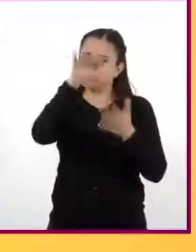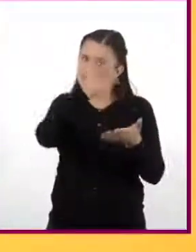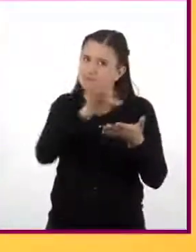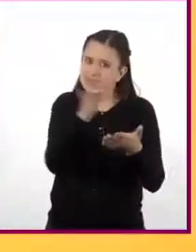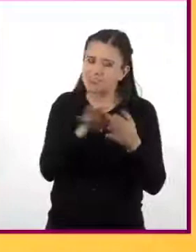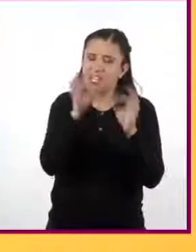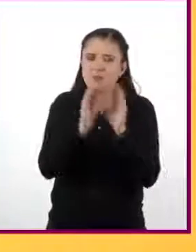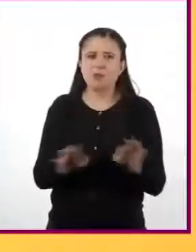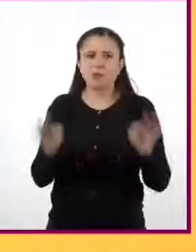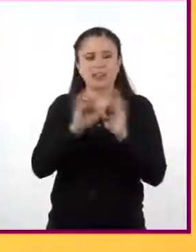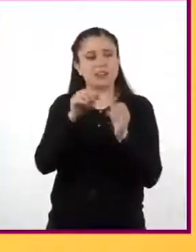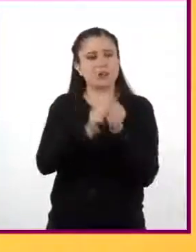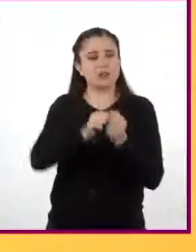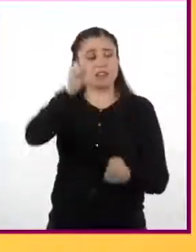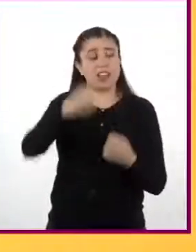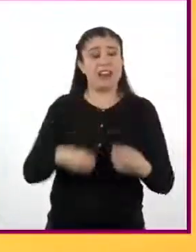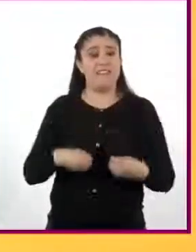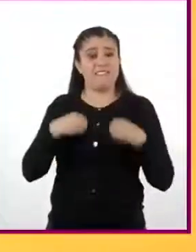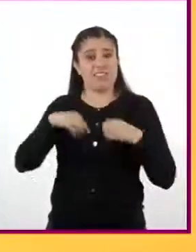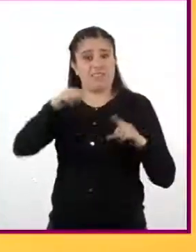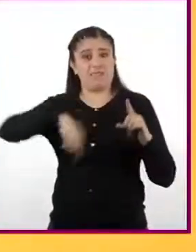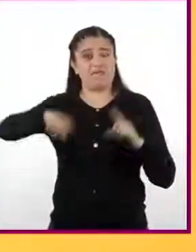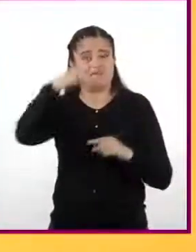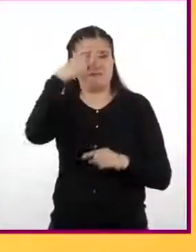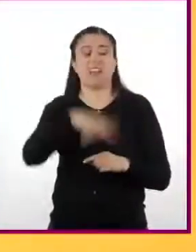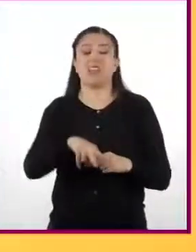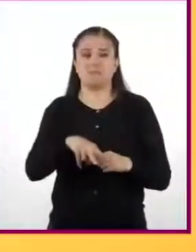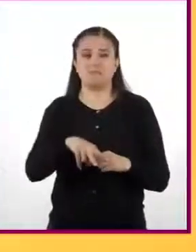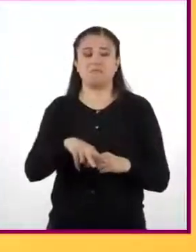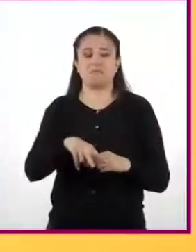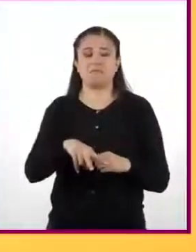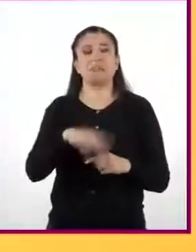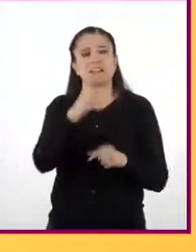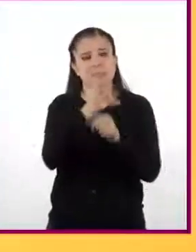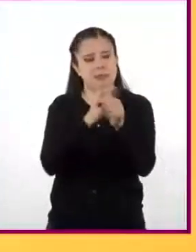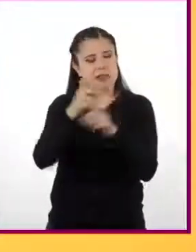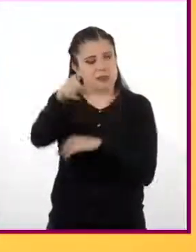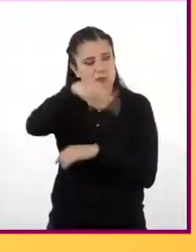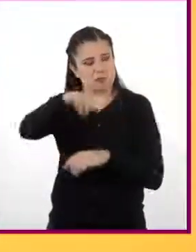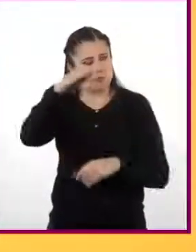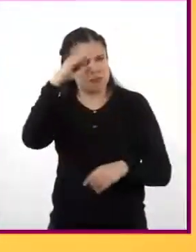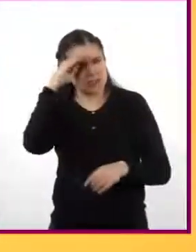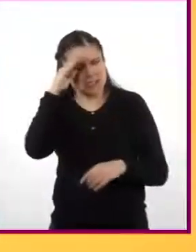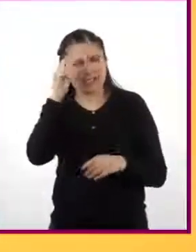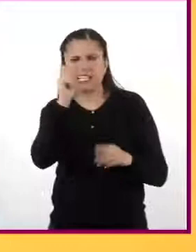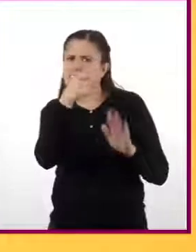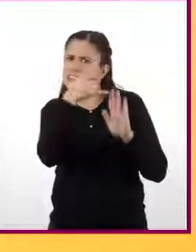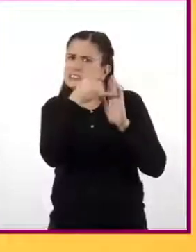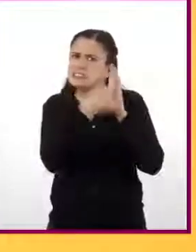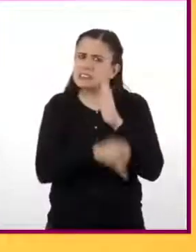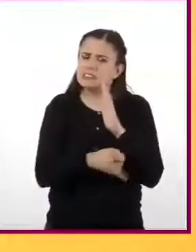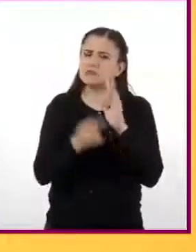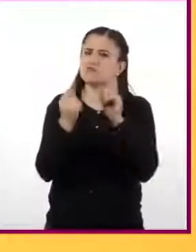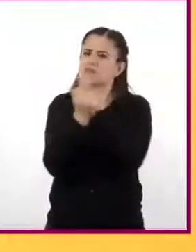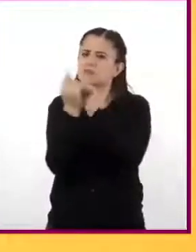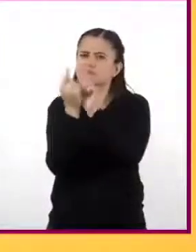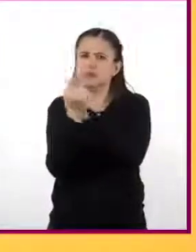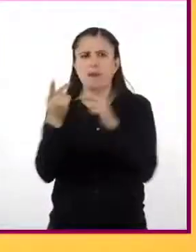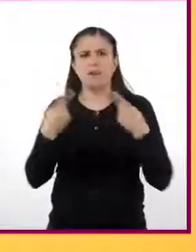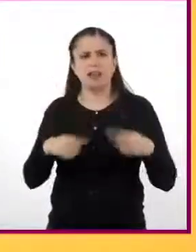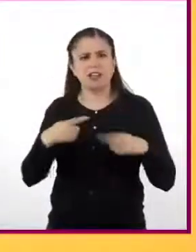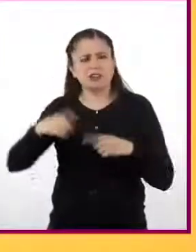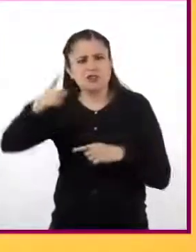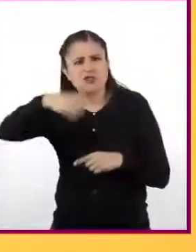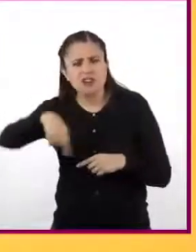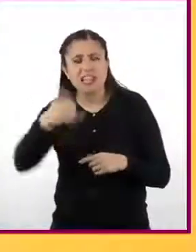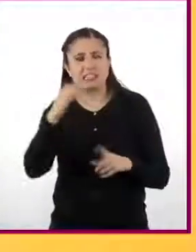importancia de la Constitución en la vida pública de México y les invita a reflexionar sobre lo que implica convivir con otras personas y sobre